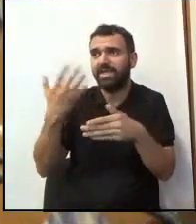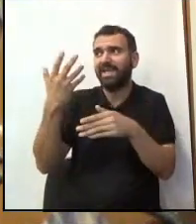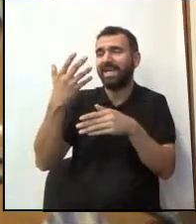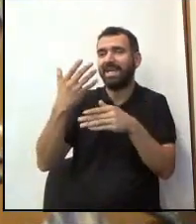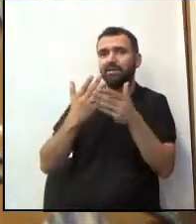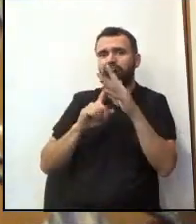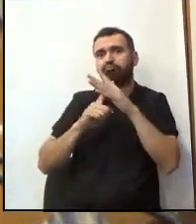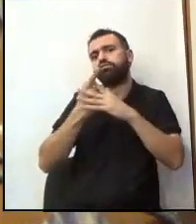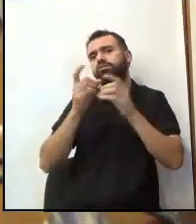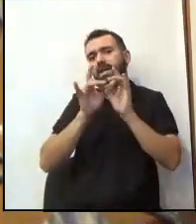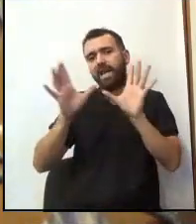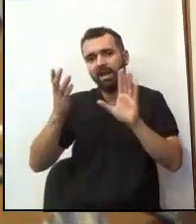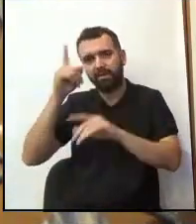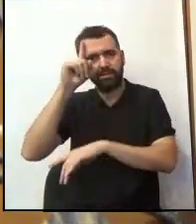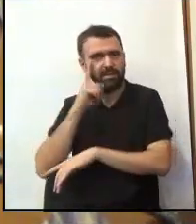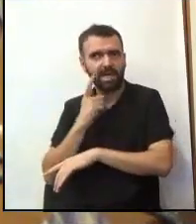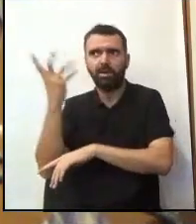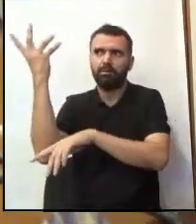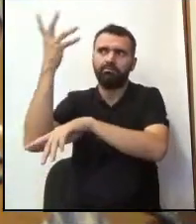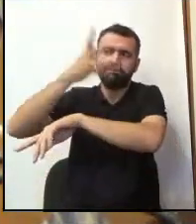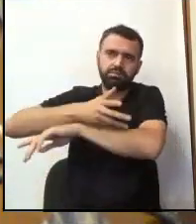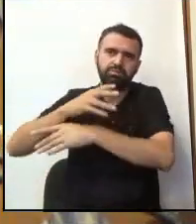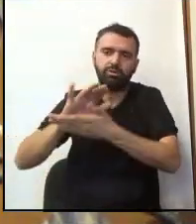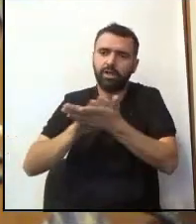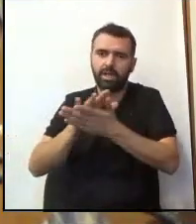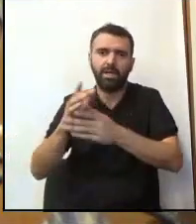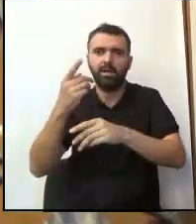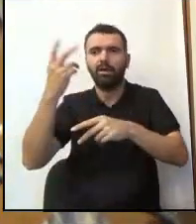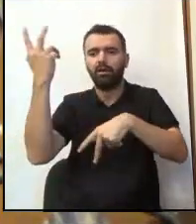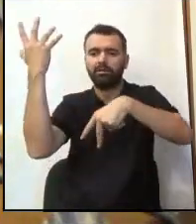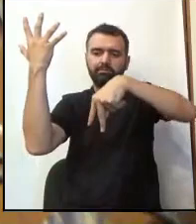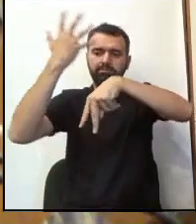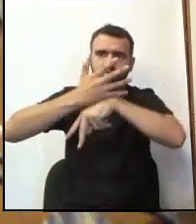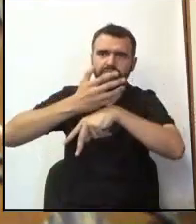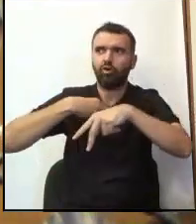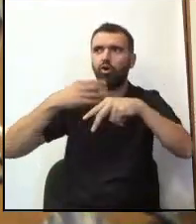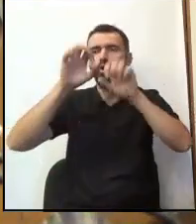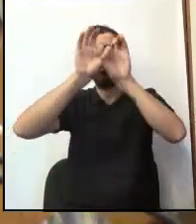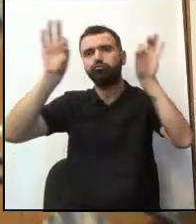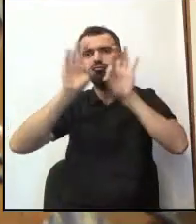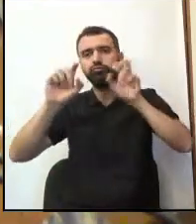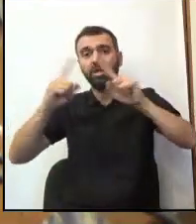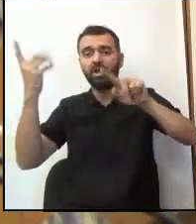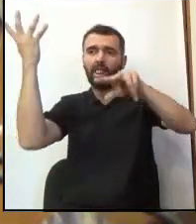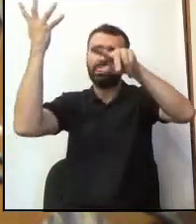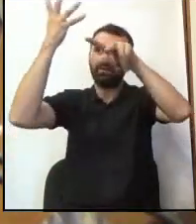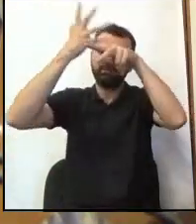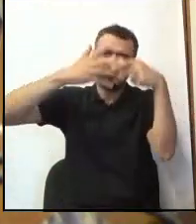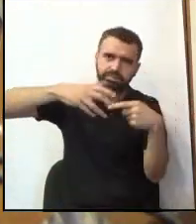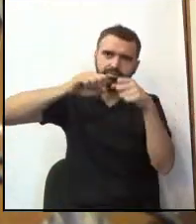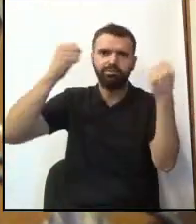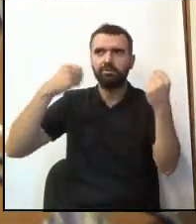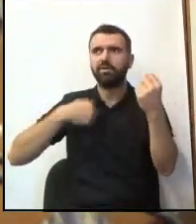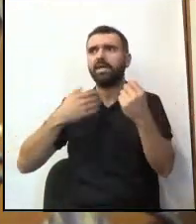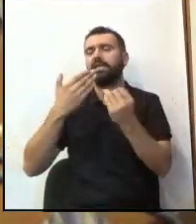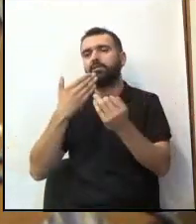graves daños. Por ejemplo, que se caiga y pueda ocurrir un accidente arriba de un vecino, ocasionar daños al tendido eléctrico y que se vean afectados bienes de la